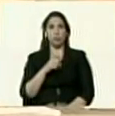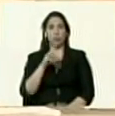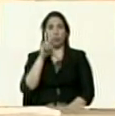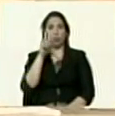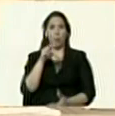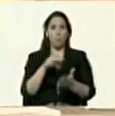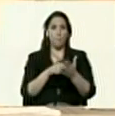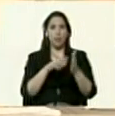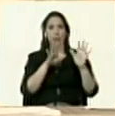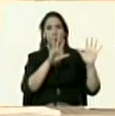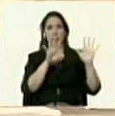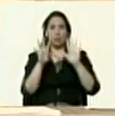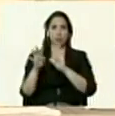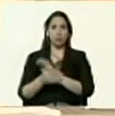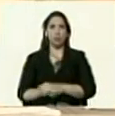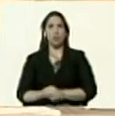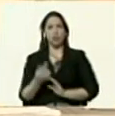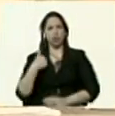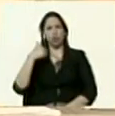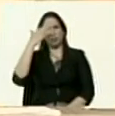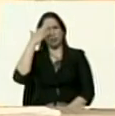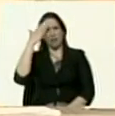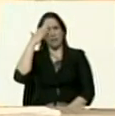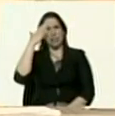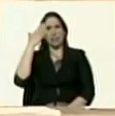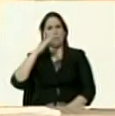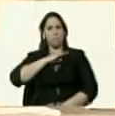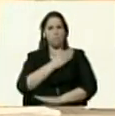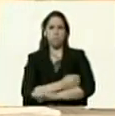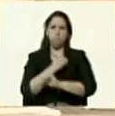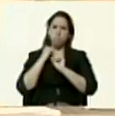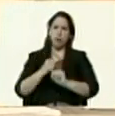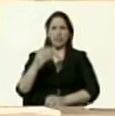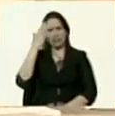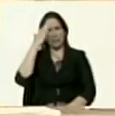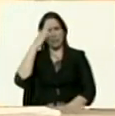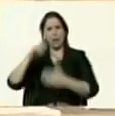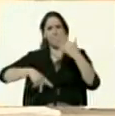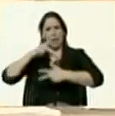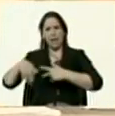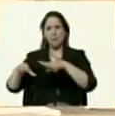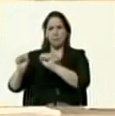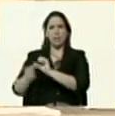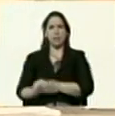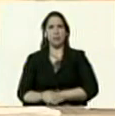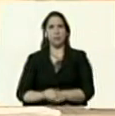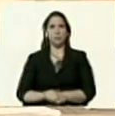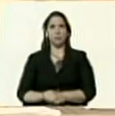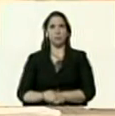2019, que yo sabía que era intenso de combate, sabía los planes del imperialismo, lo sabía.